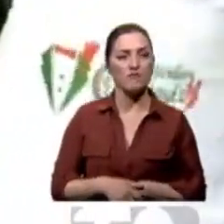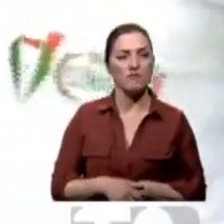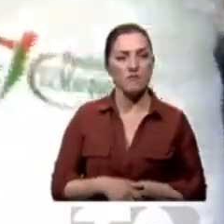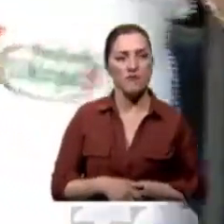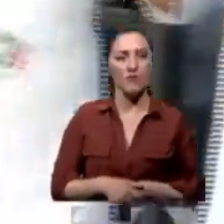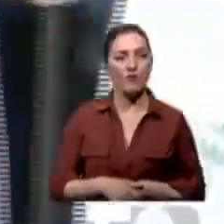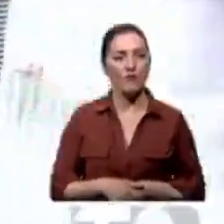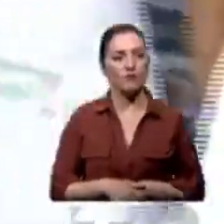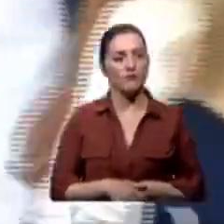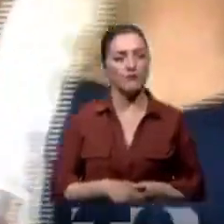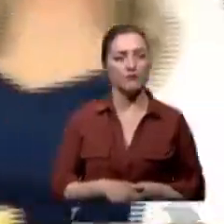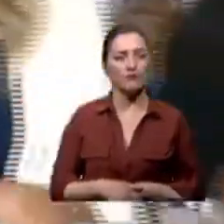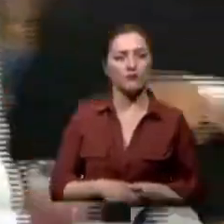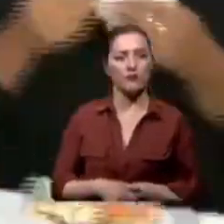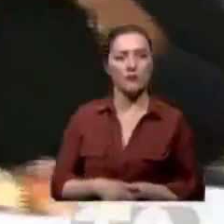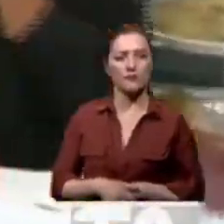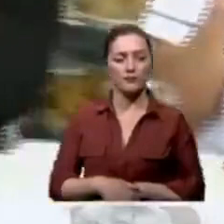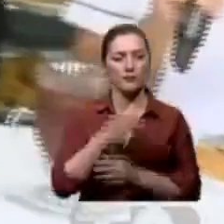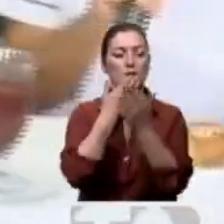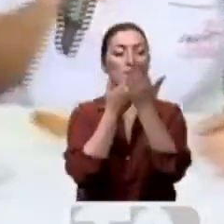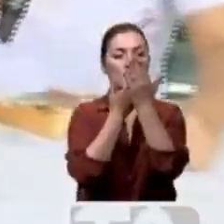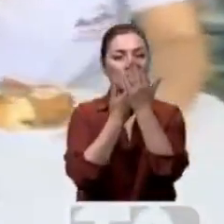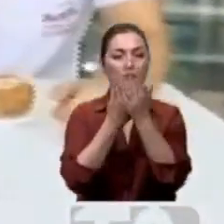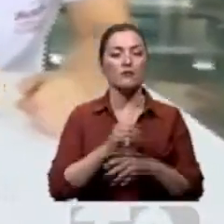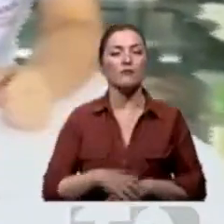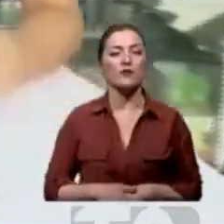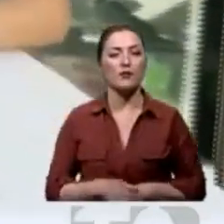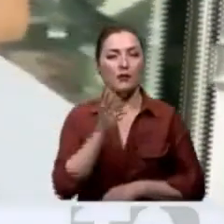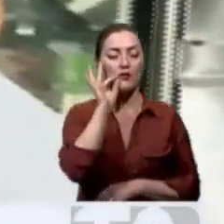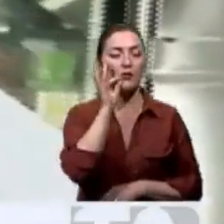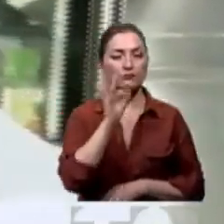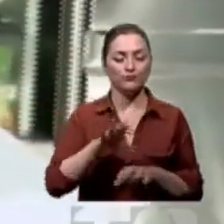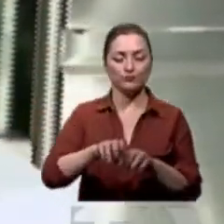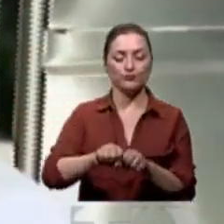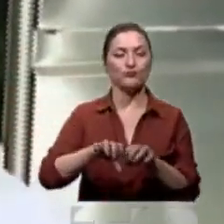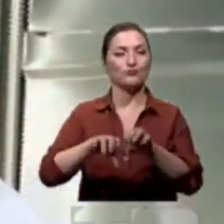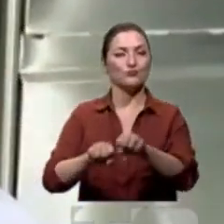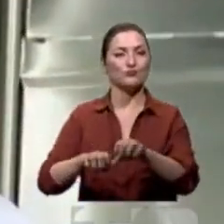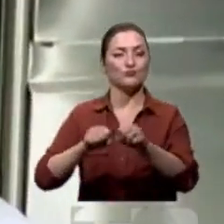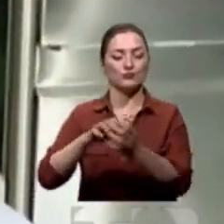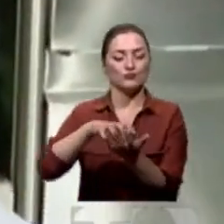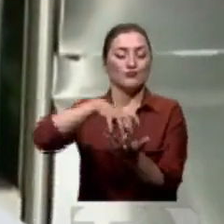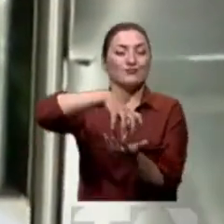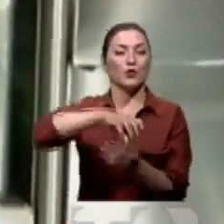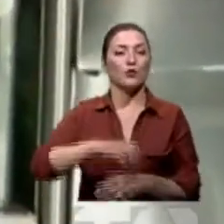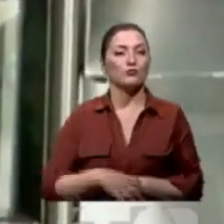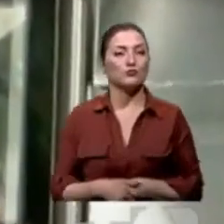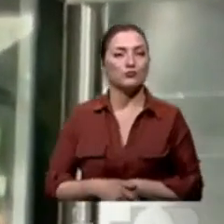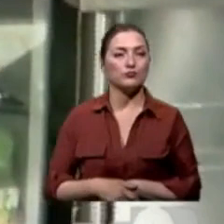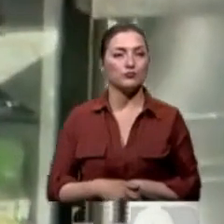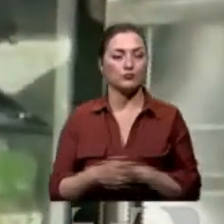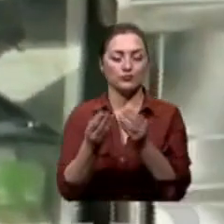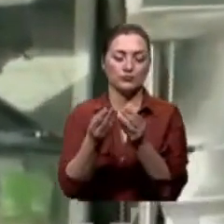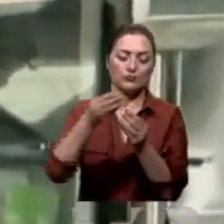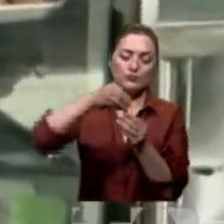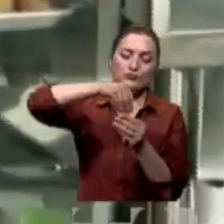Marqués? Gracias, Steffi. Súper rica la masa, bastante, bastante esponjosita. El cierre